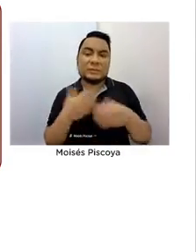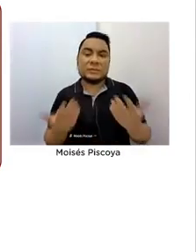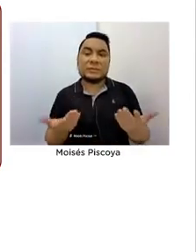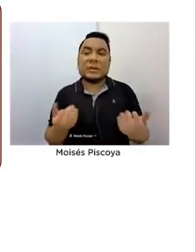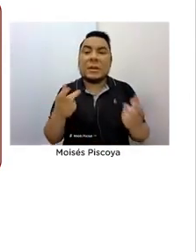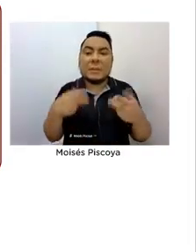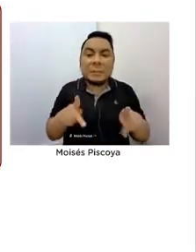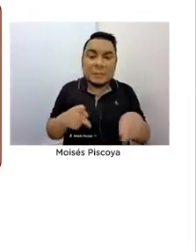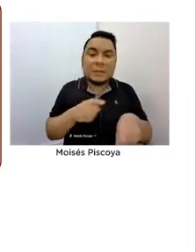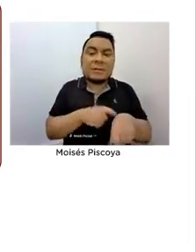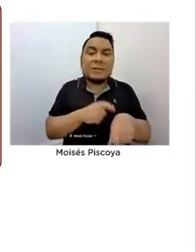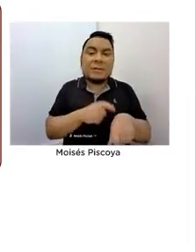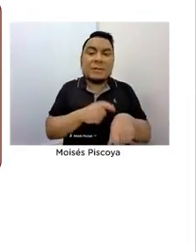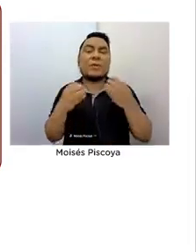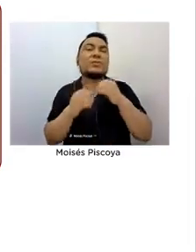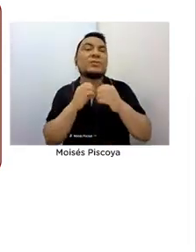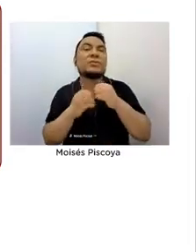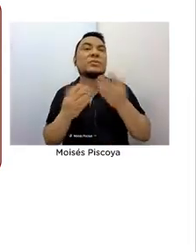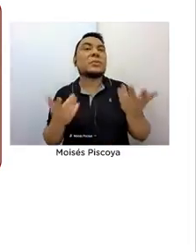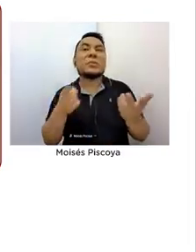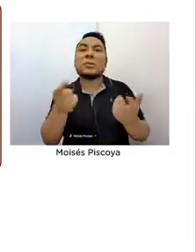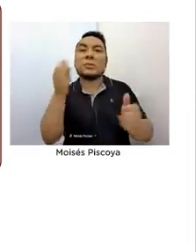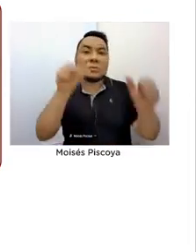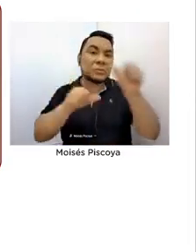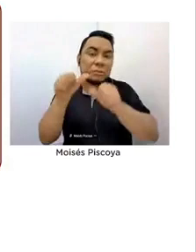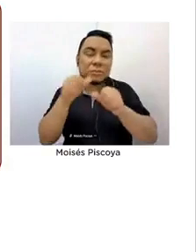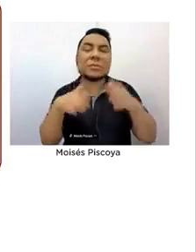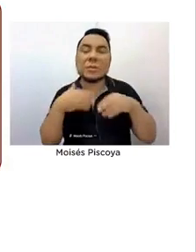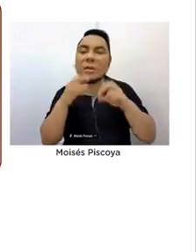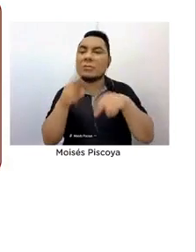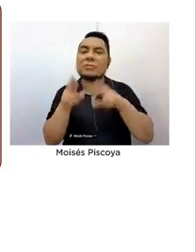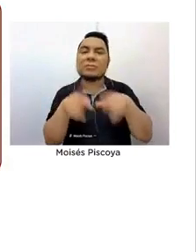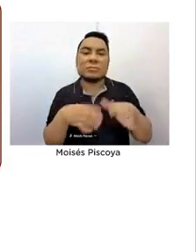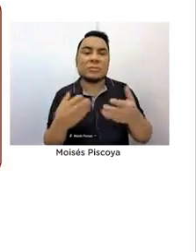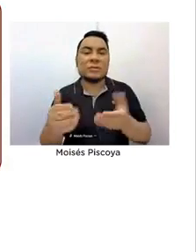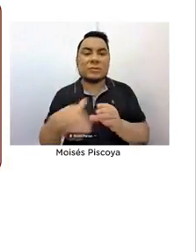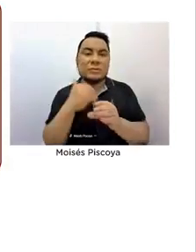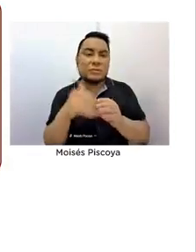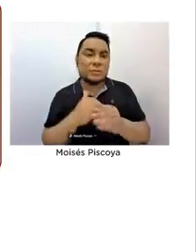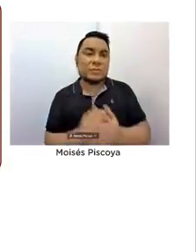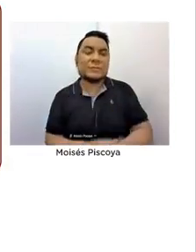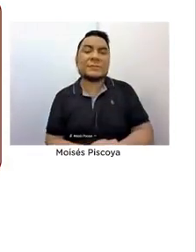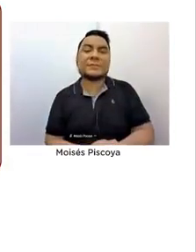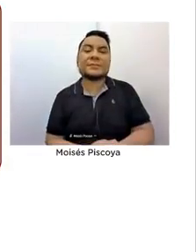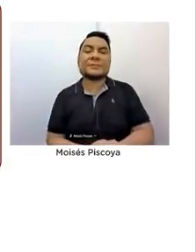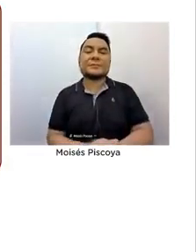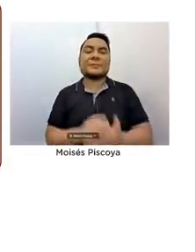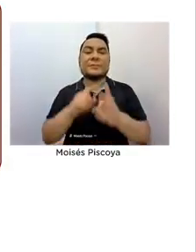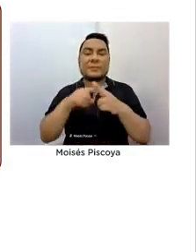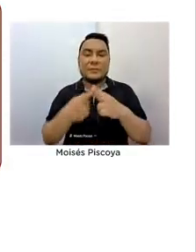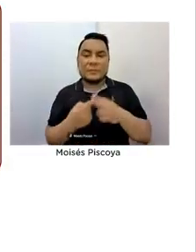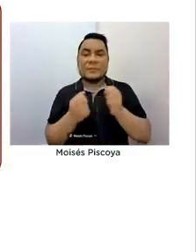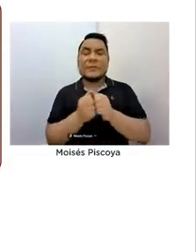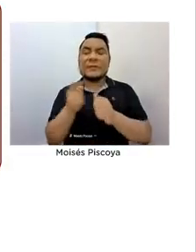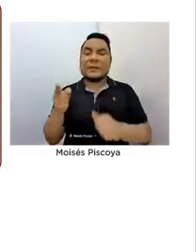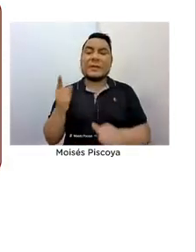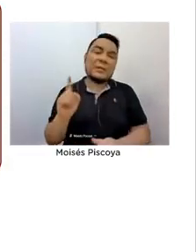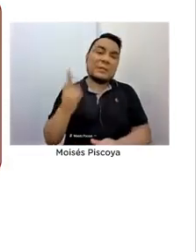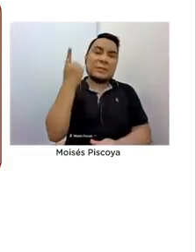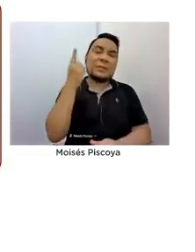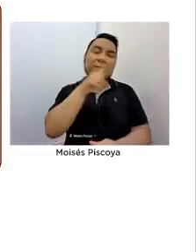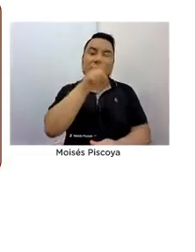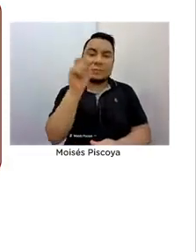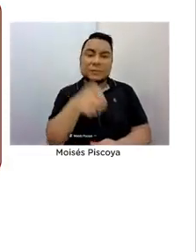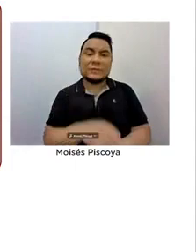nos permita, para poder resolver sus dudas que vamos a ir recogiendo a través de los comentarios. Iniciamos entonces con la primera